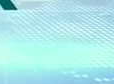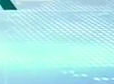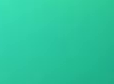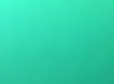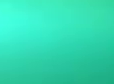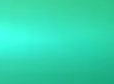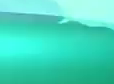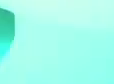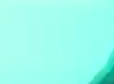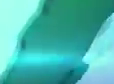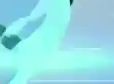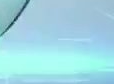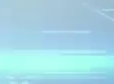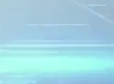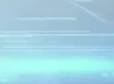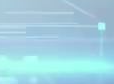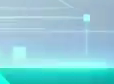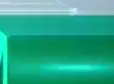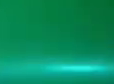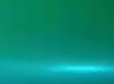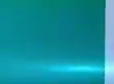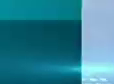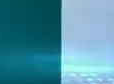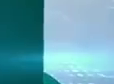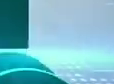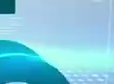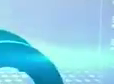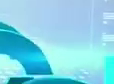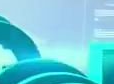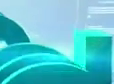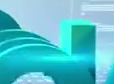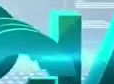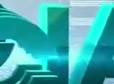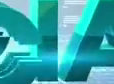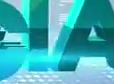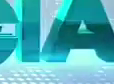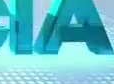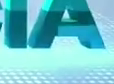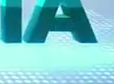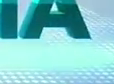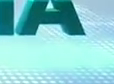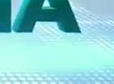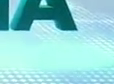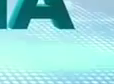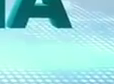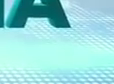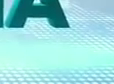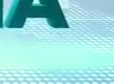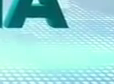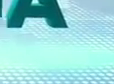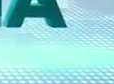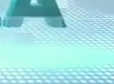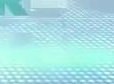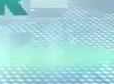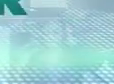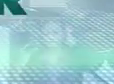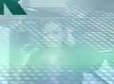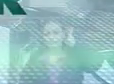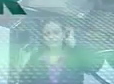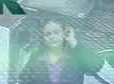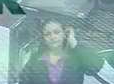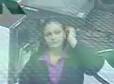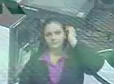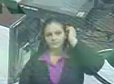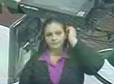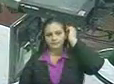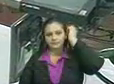Despertar de la Noticia. Bienvenidos. Muy contentos, efectivamente, de acompañarlos como cada mañana a lo